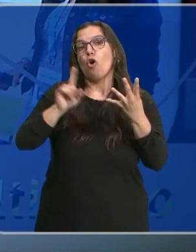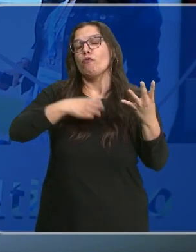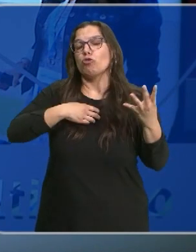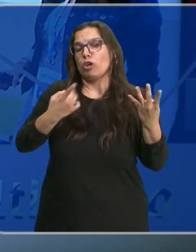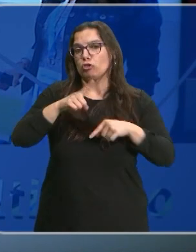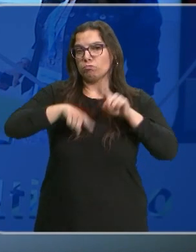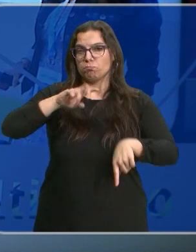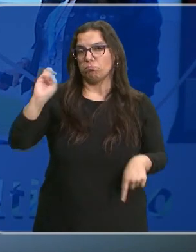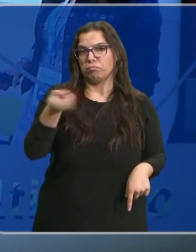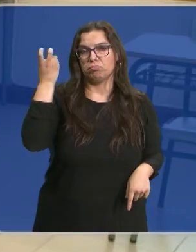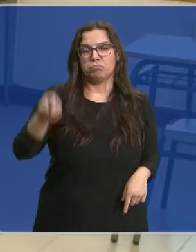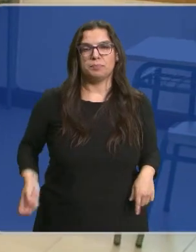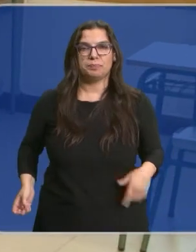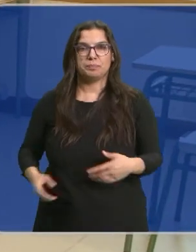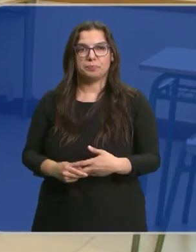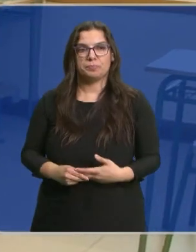funcionarios.